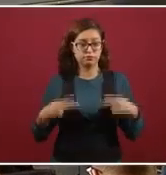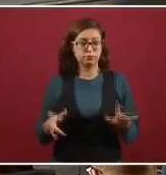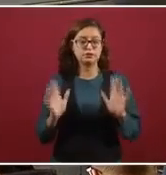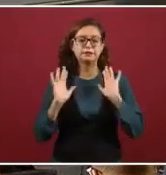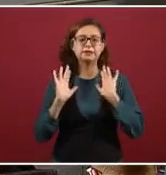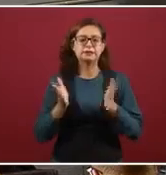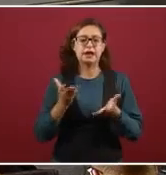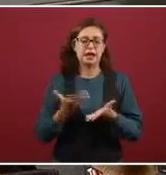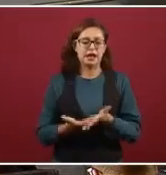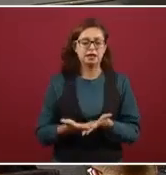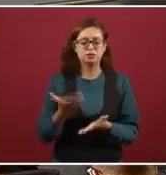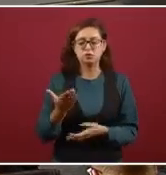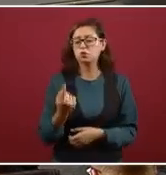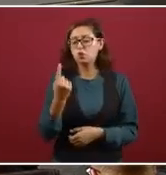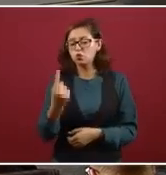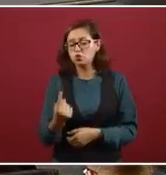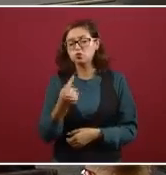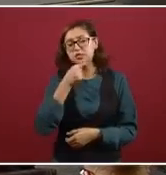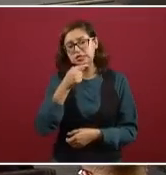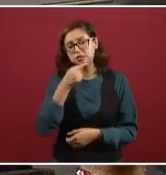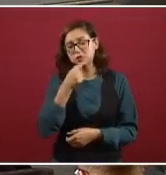una de 9 años de edad,